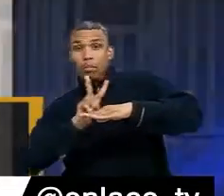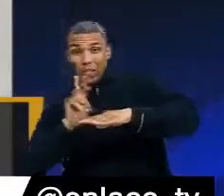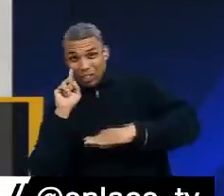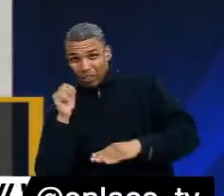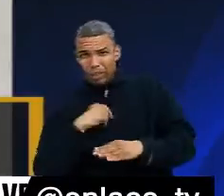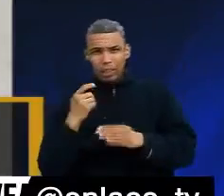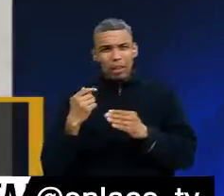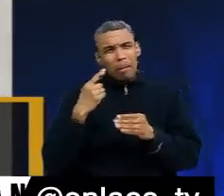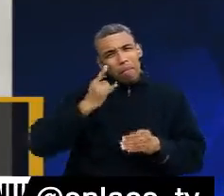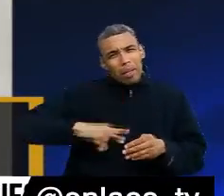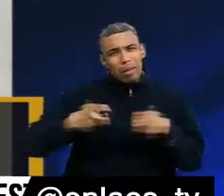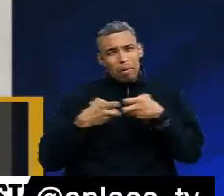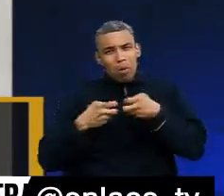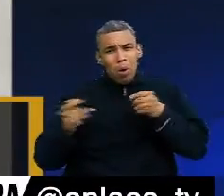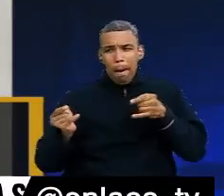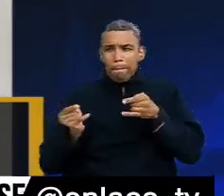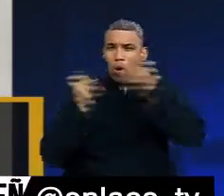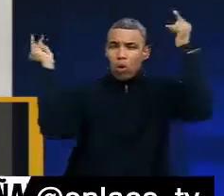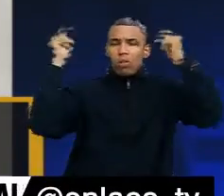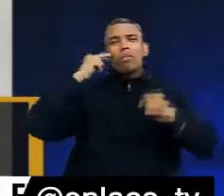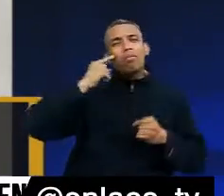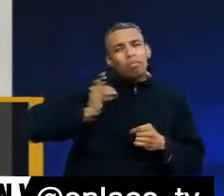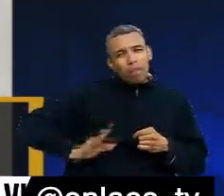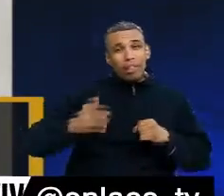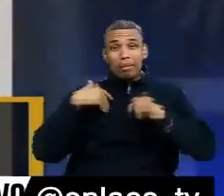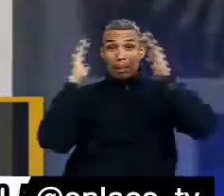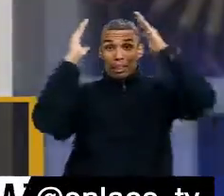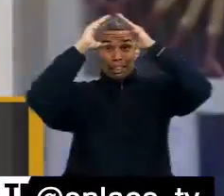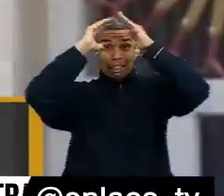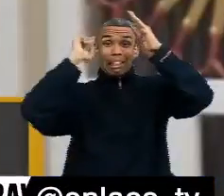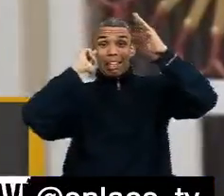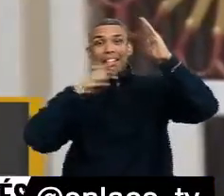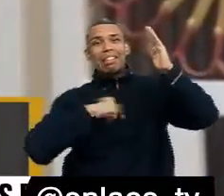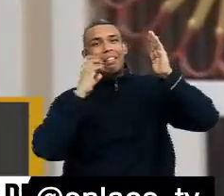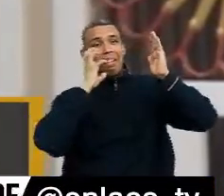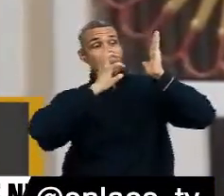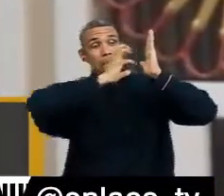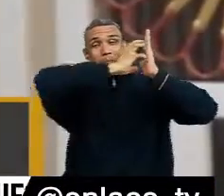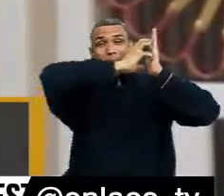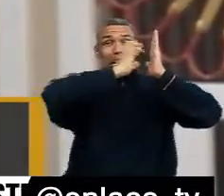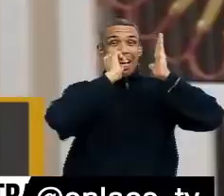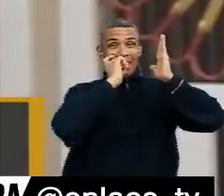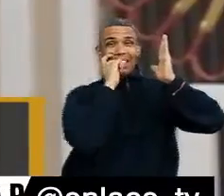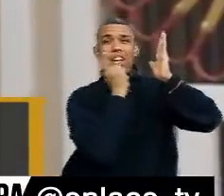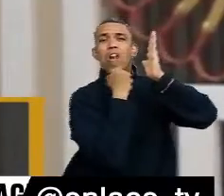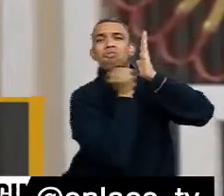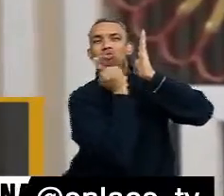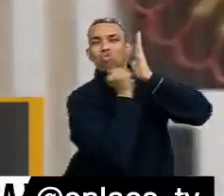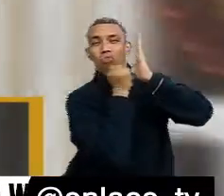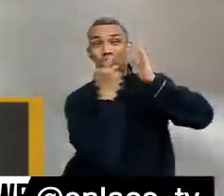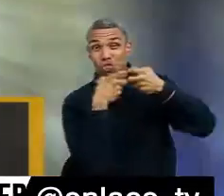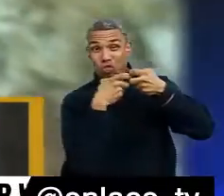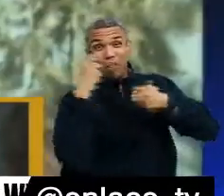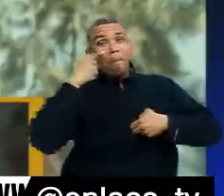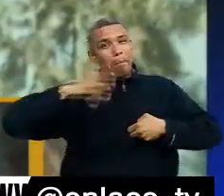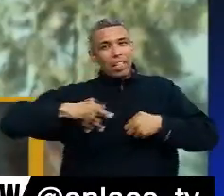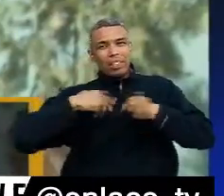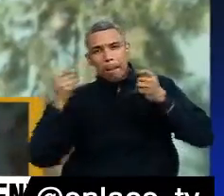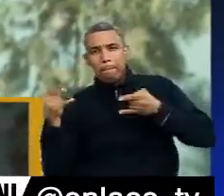un cortocircuito en el contador de la residencia. Por fortuna, el hecho no pasó a mayores sin afectar la infraestructura de la vivienda. En